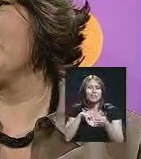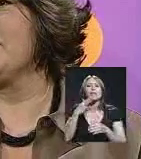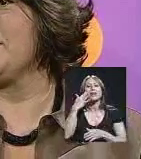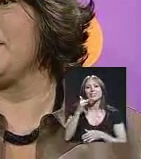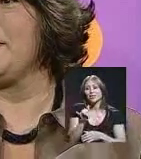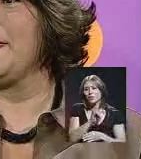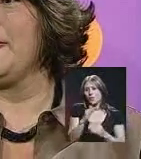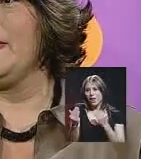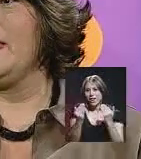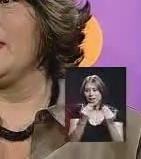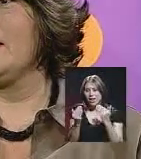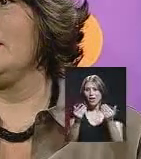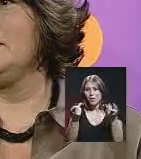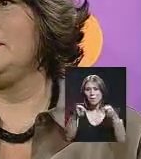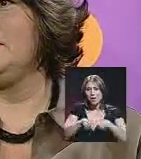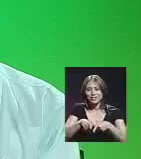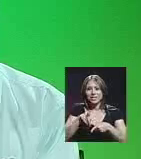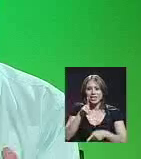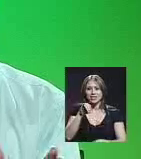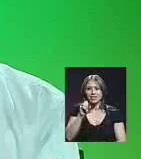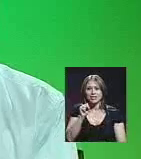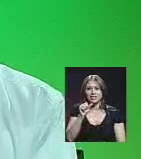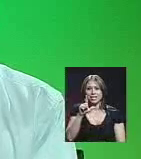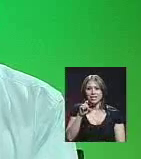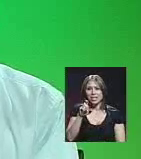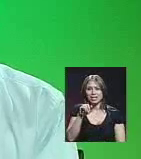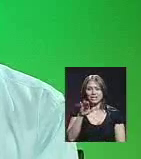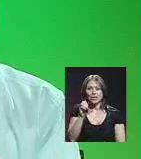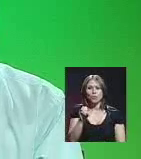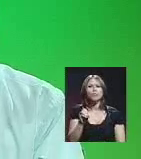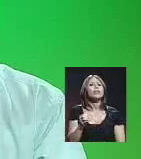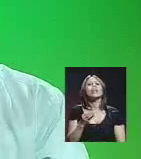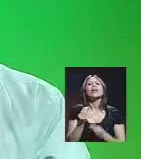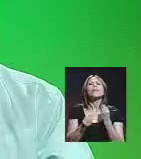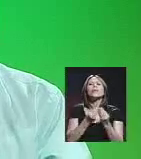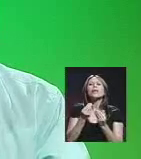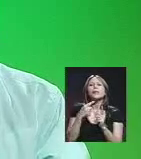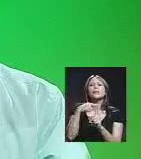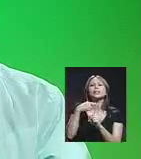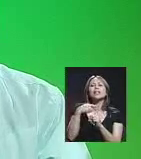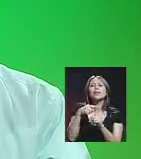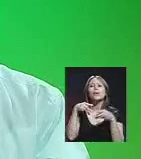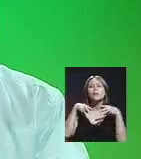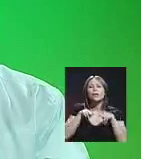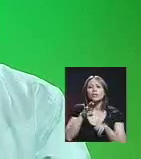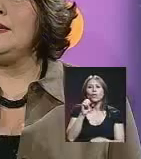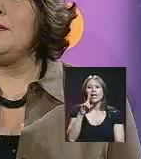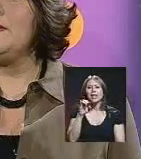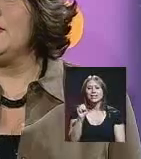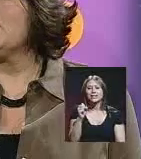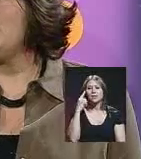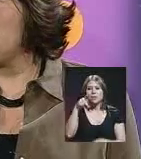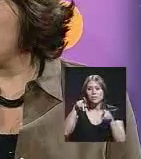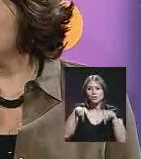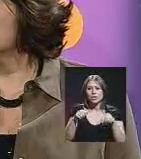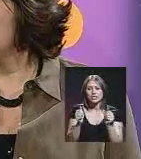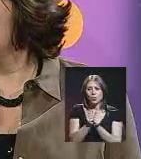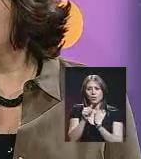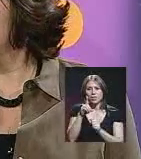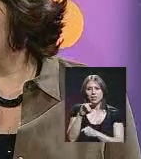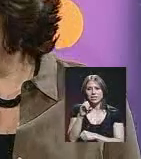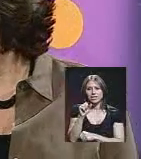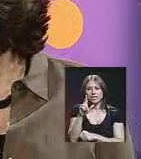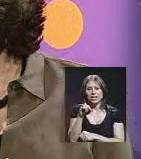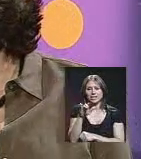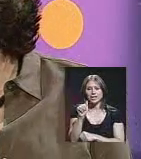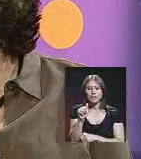disléxico. Ahora, ¿cuál es el aspecto positivo que se resalta del método Davis para las personas con dislexia? La parte positiva primero es que lo vemos como